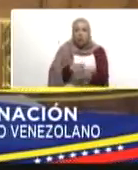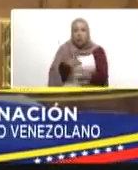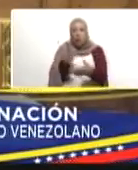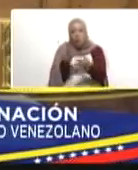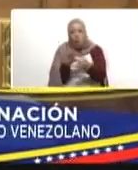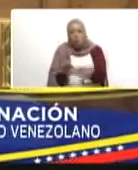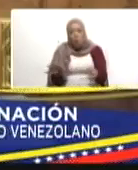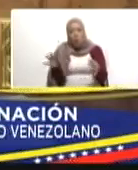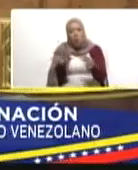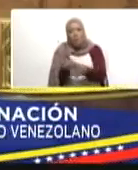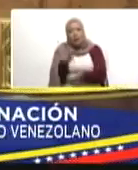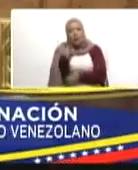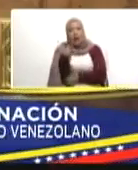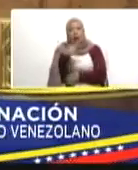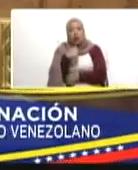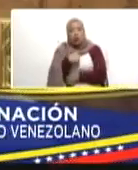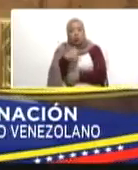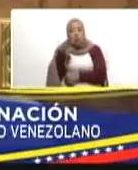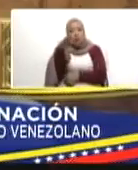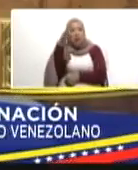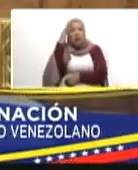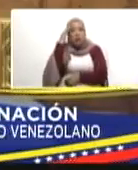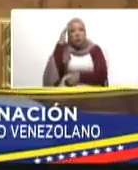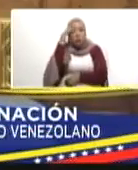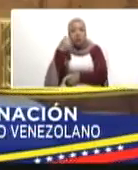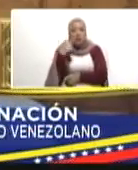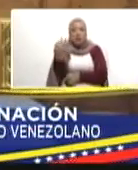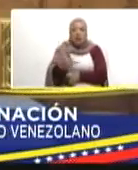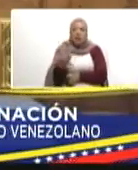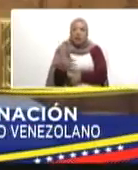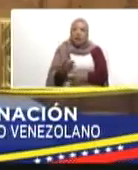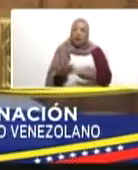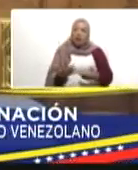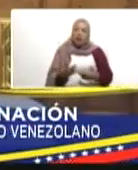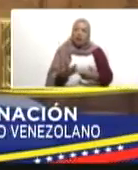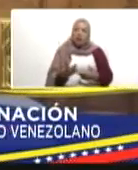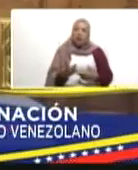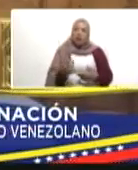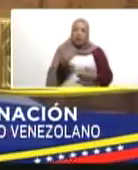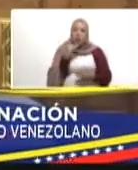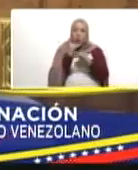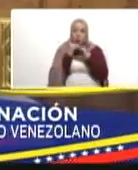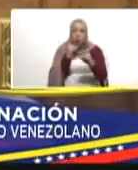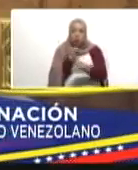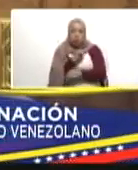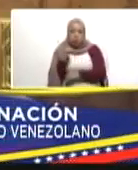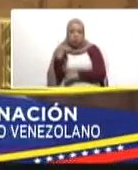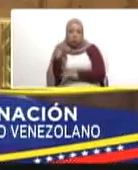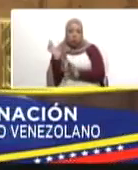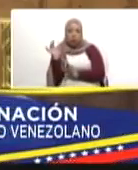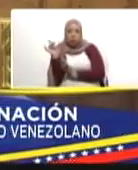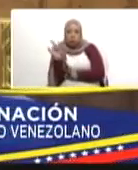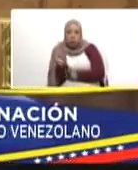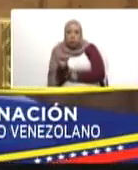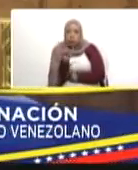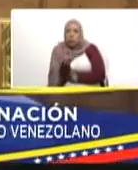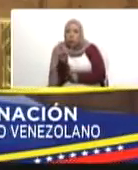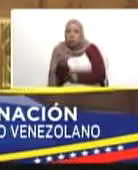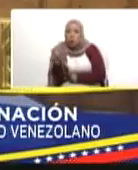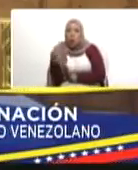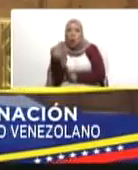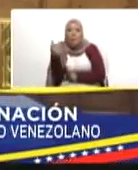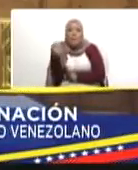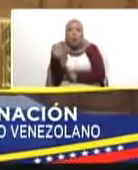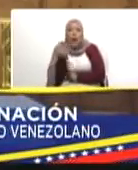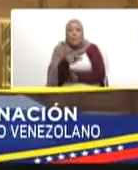lo tiene que saber nuestro pueblo no me puedo quedar con estas verdades que casi solo manejo Yo prácticamente casi solo